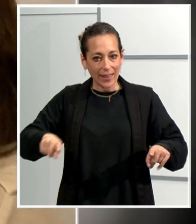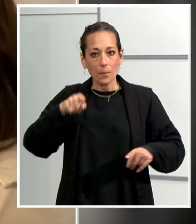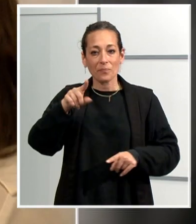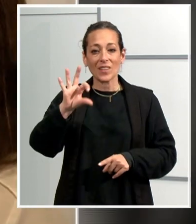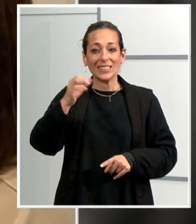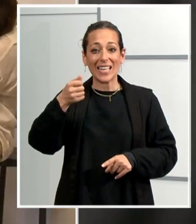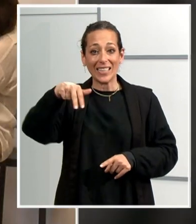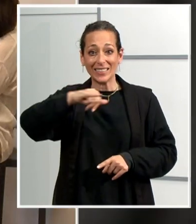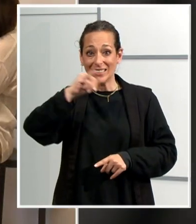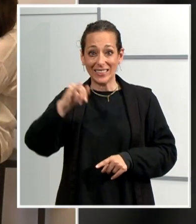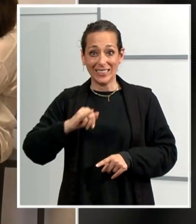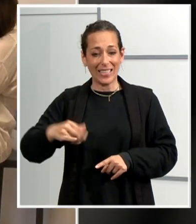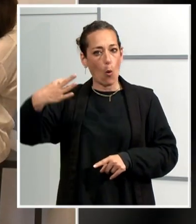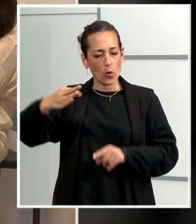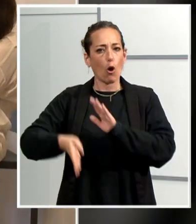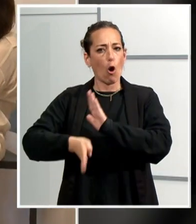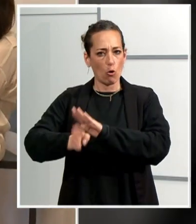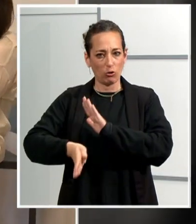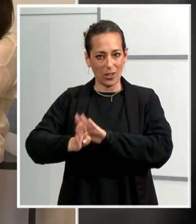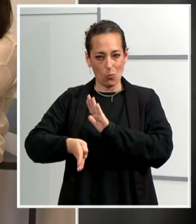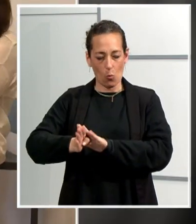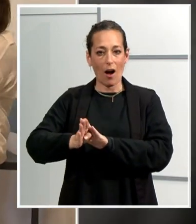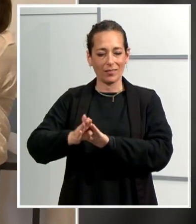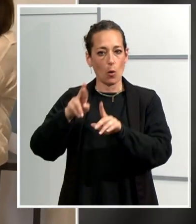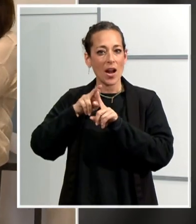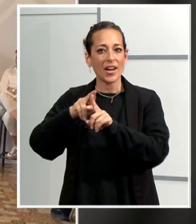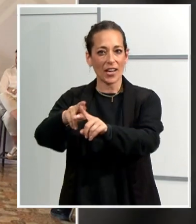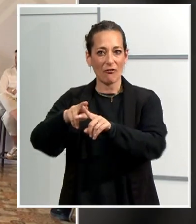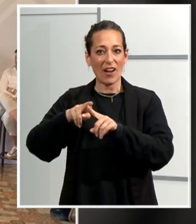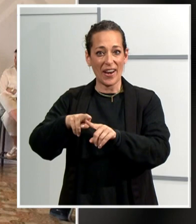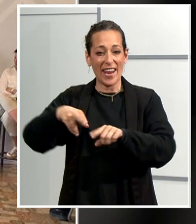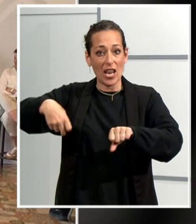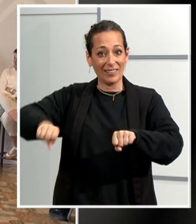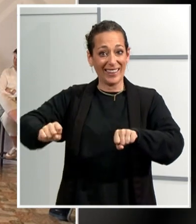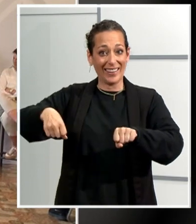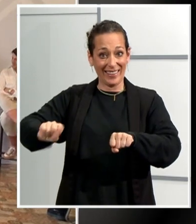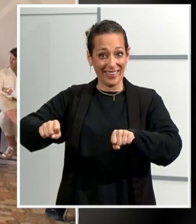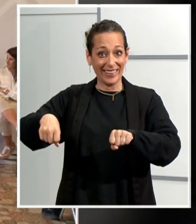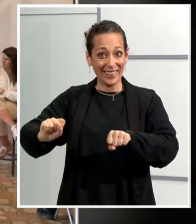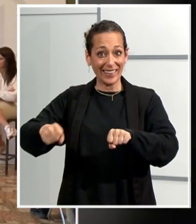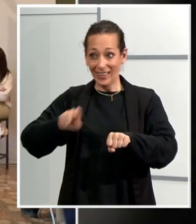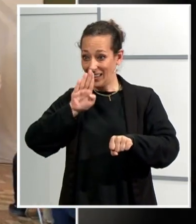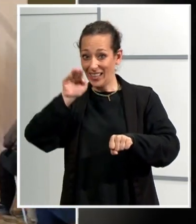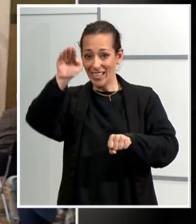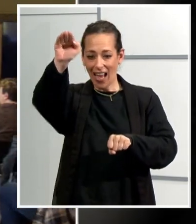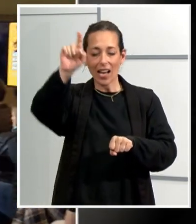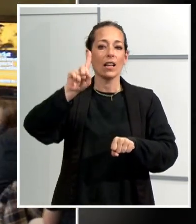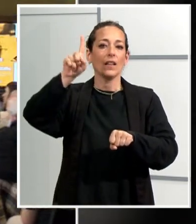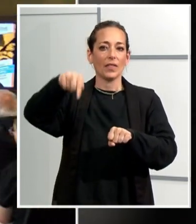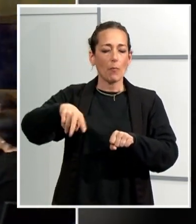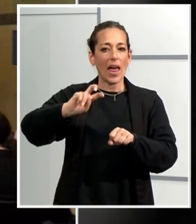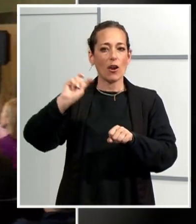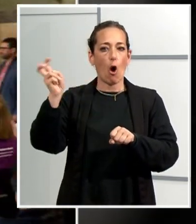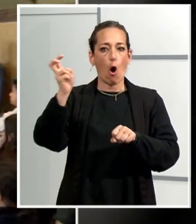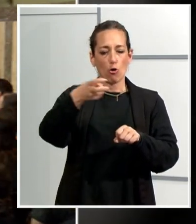actiu, tot un referent mundial en el trial en els seus inicis en el motor i actualment en altres modalitats com l'enduro i en rides